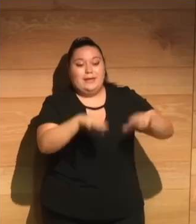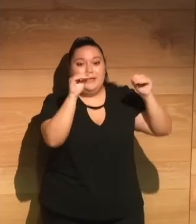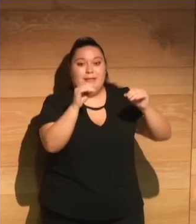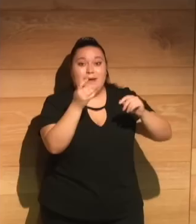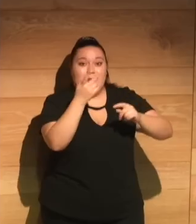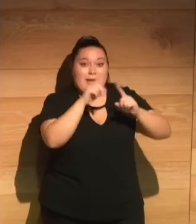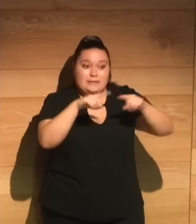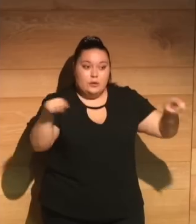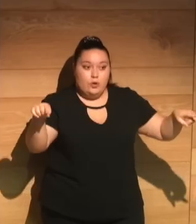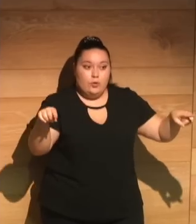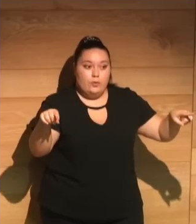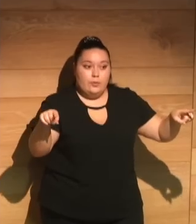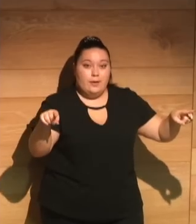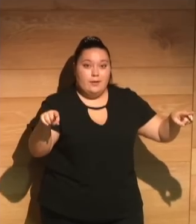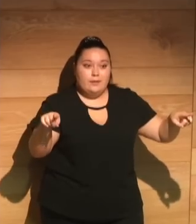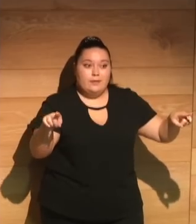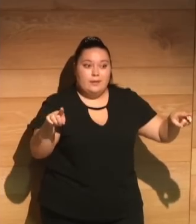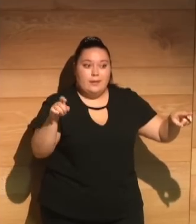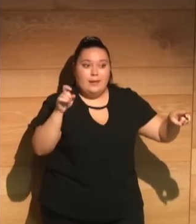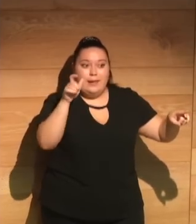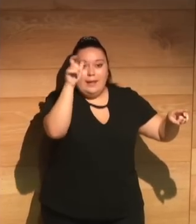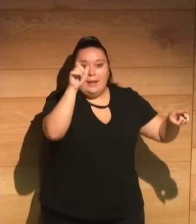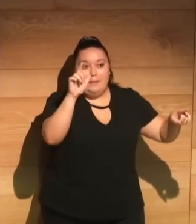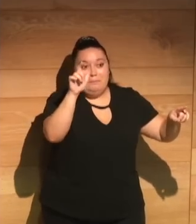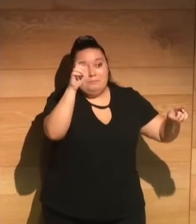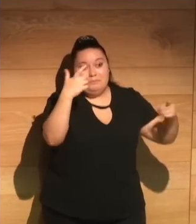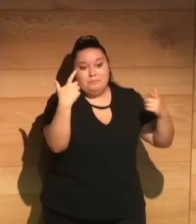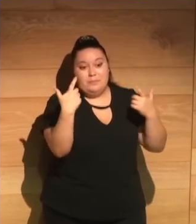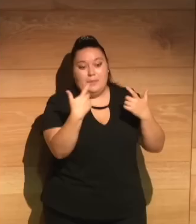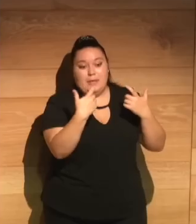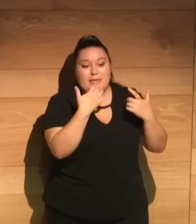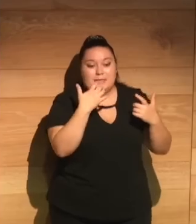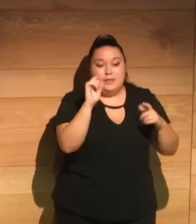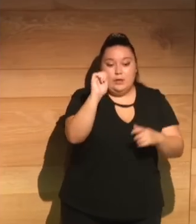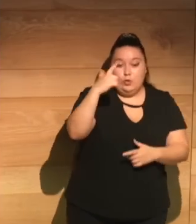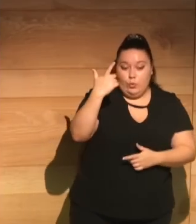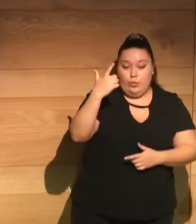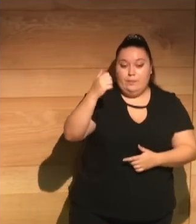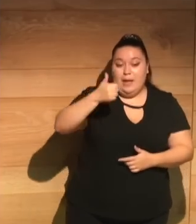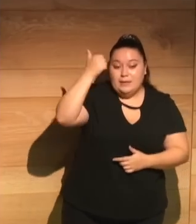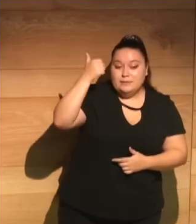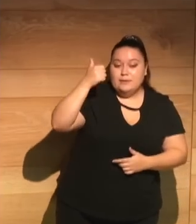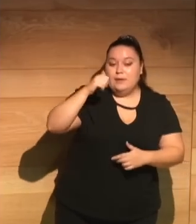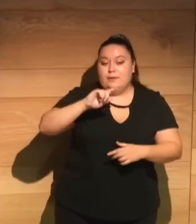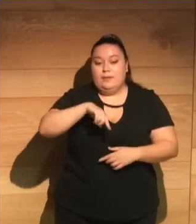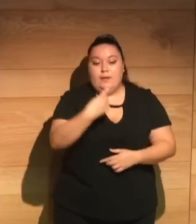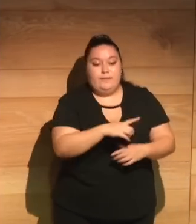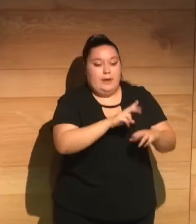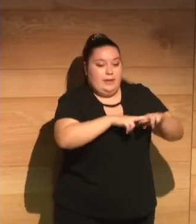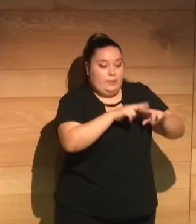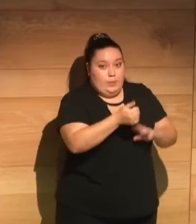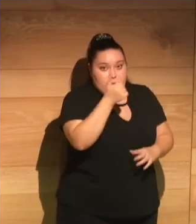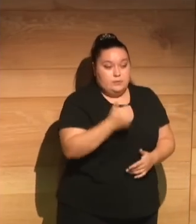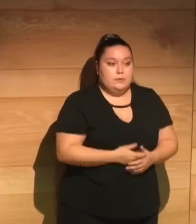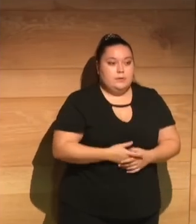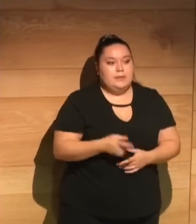acabará ennegreciendo la parte luminosa. Cuanta más luz reciba, más degradará el material. Vale, ahora... Eso es la fotografía. Hay que